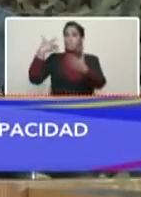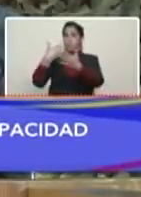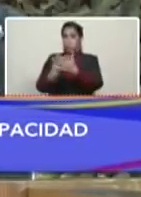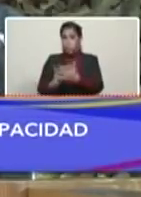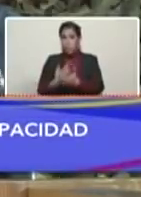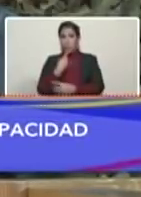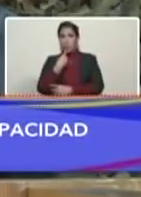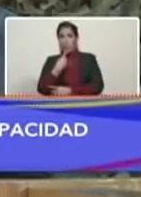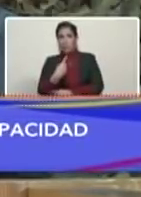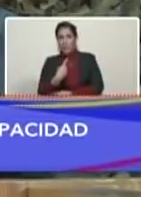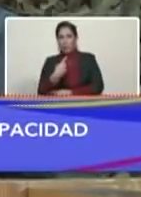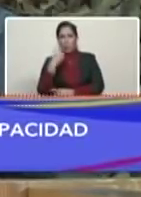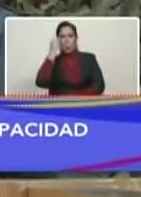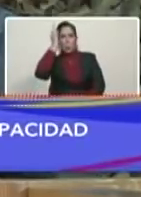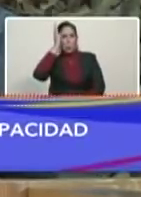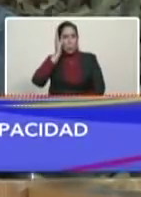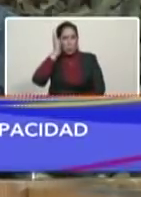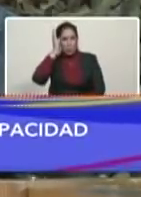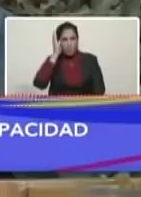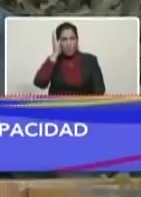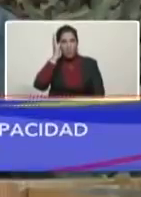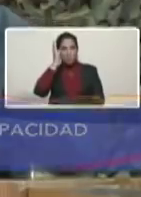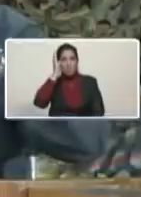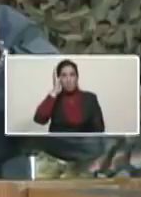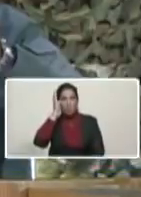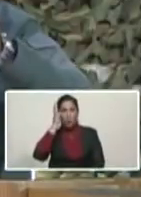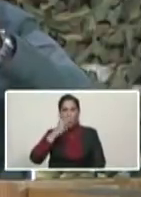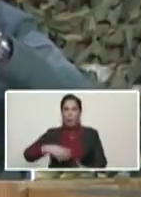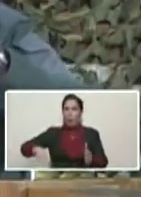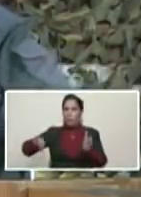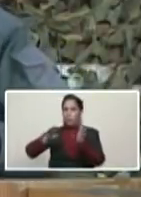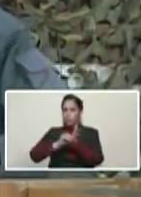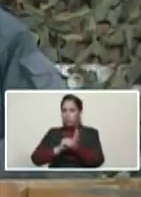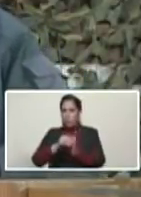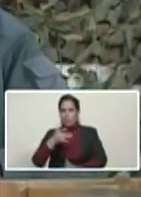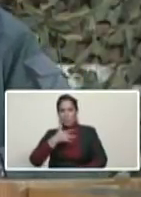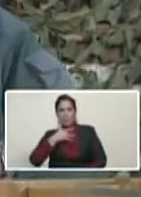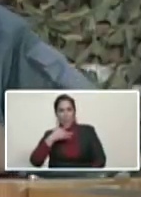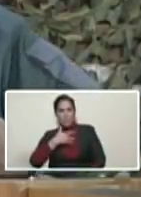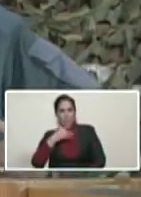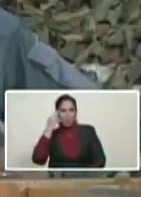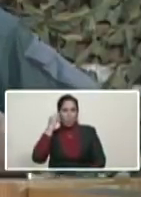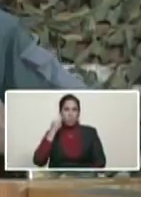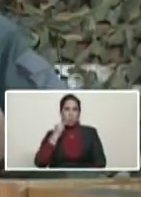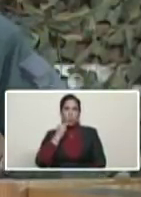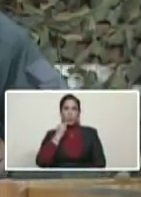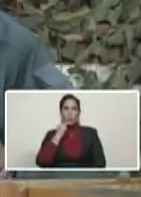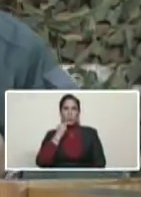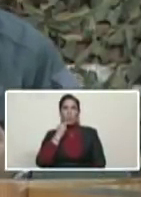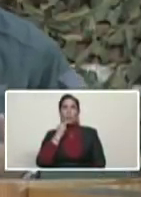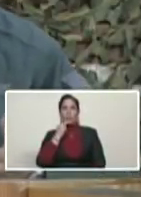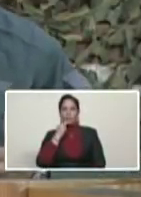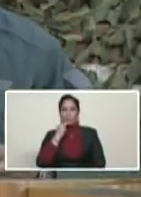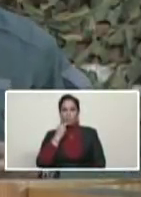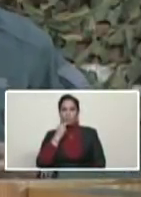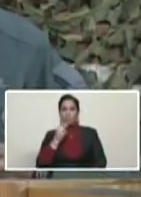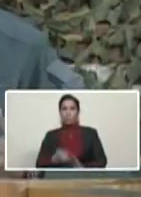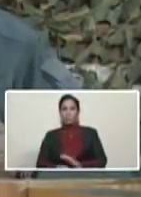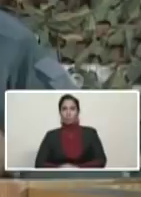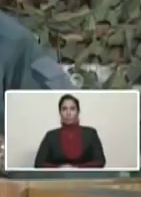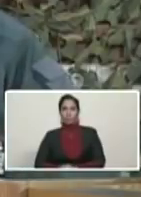reafirmar el conocimiento, reafirmar el sentimiento bolivariano, la admiración bolivariana.